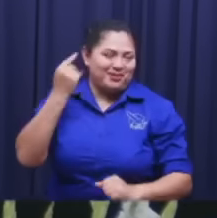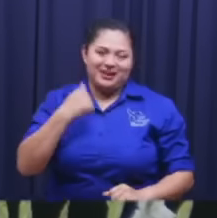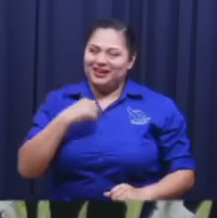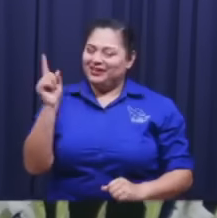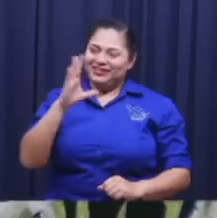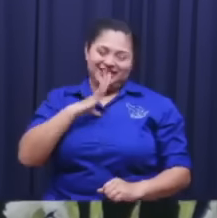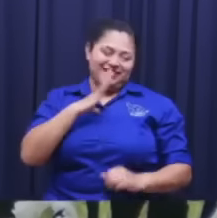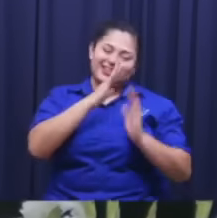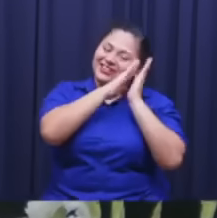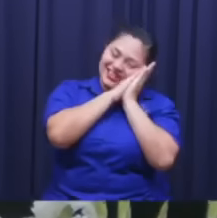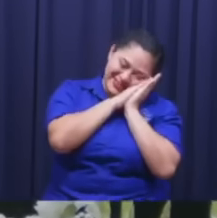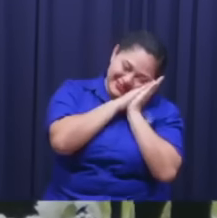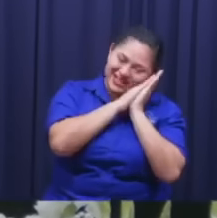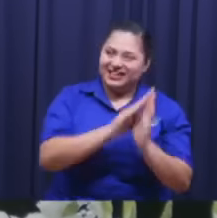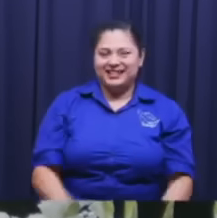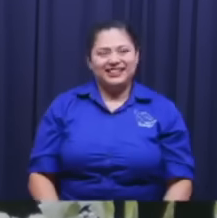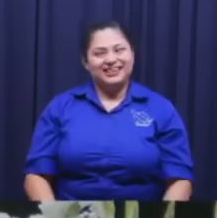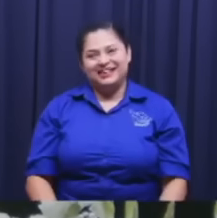hoy, ¿va?